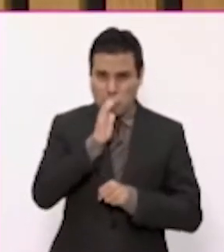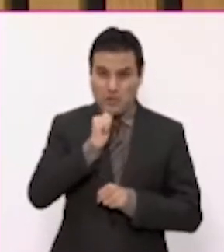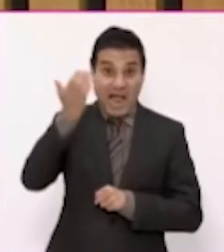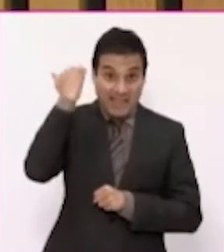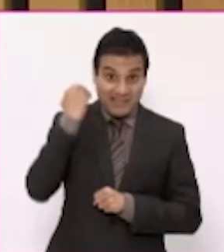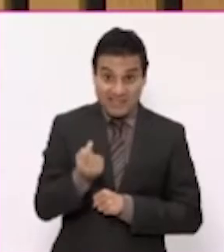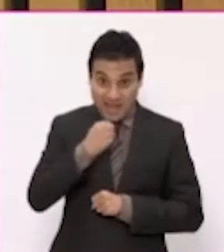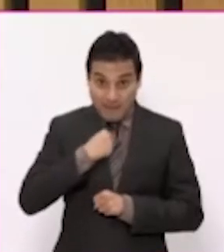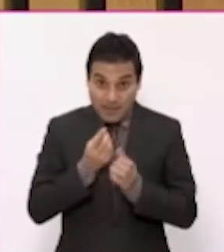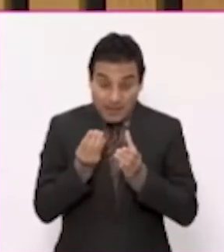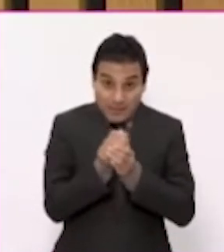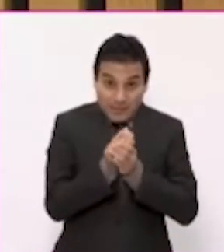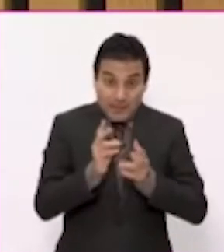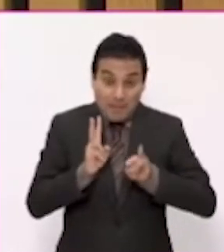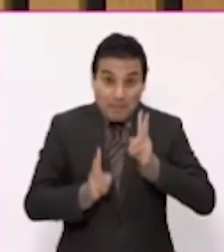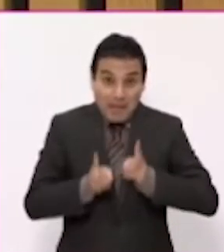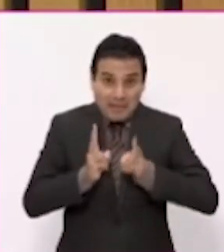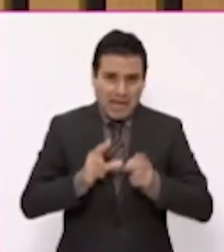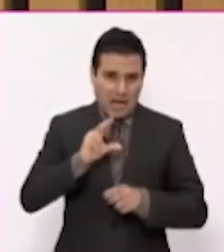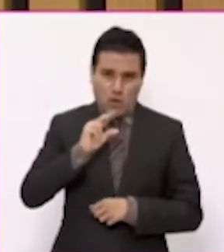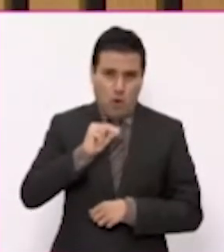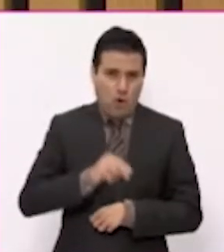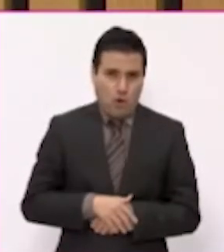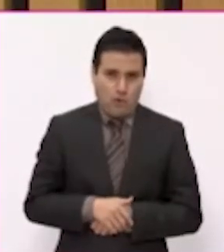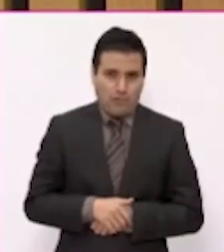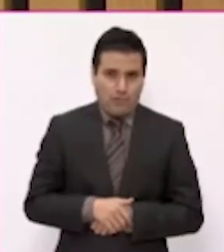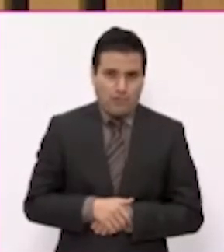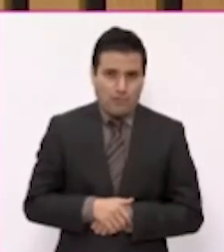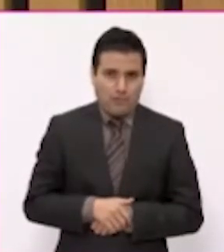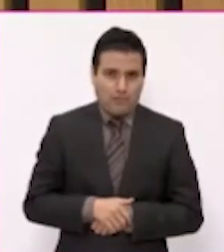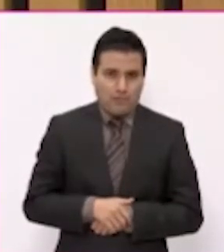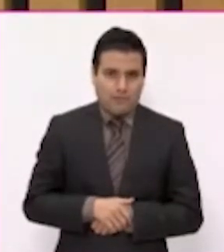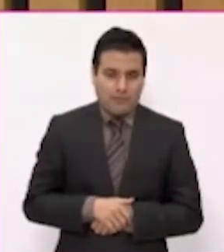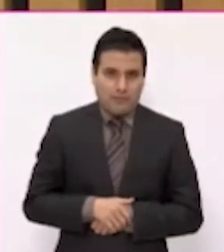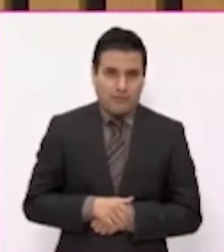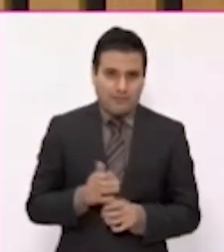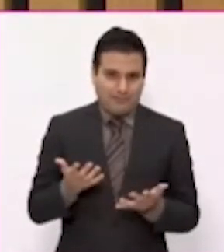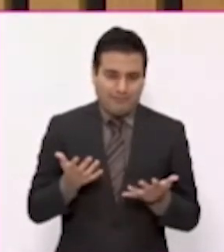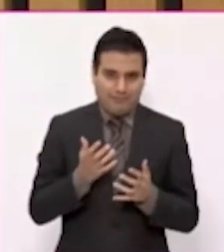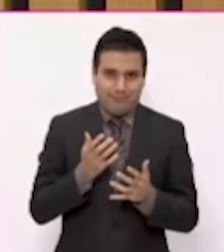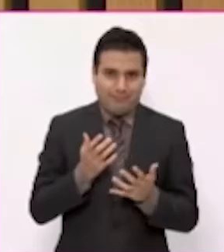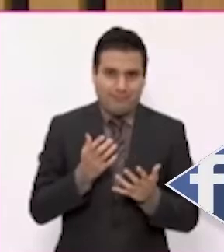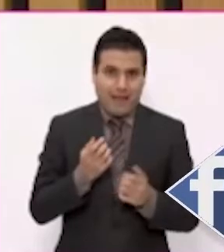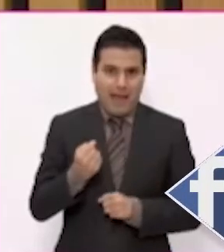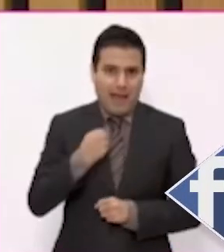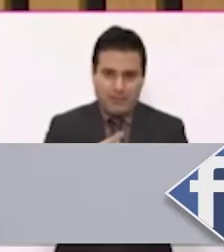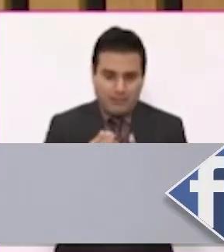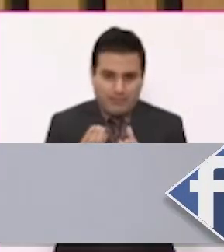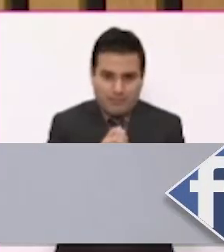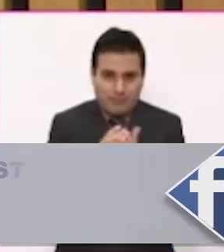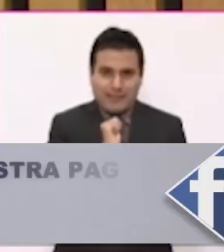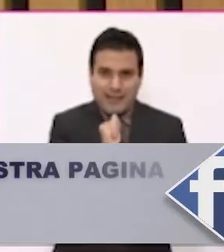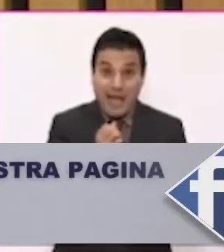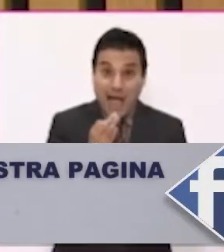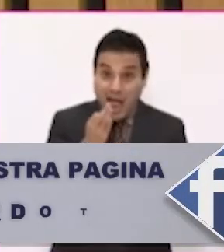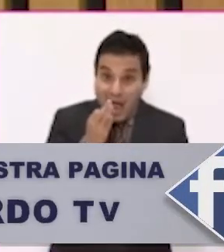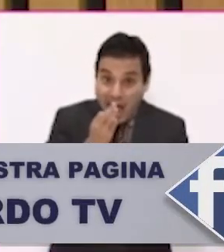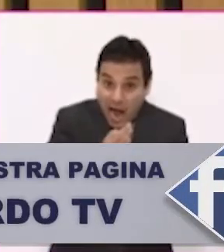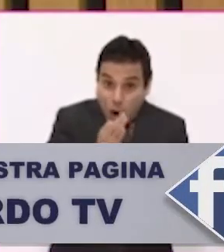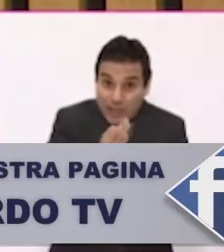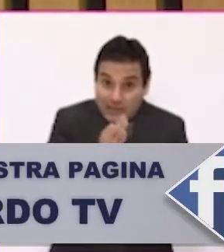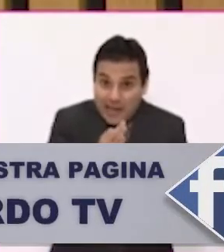audiencia nunca, porque la audiencia no es epistolar, la audiencia es como en este momento, en el ejercicio de